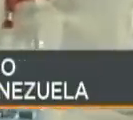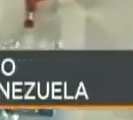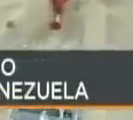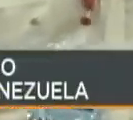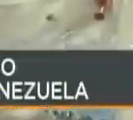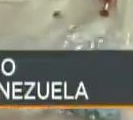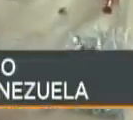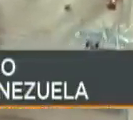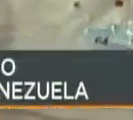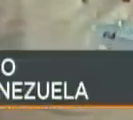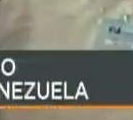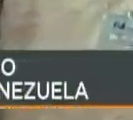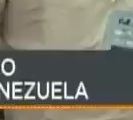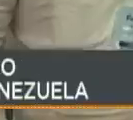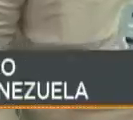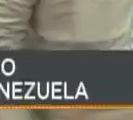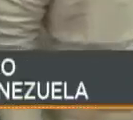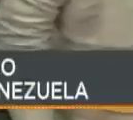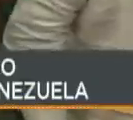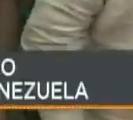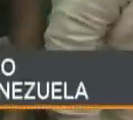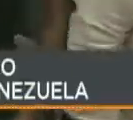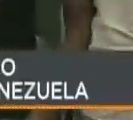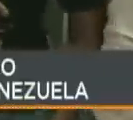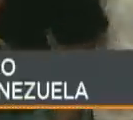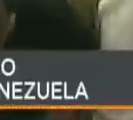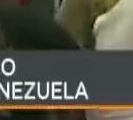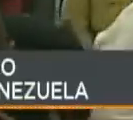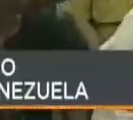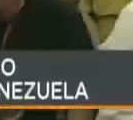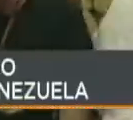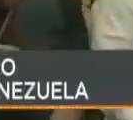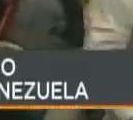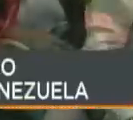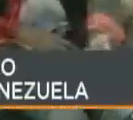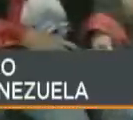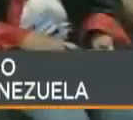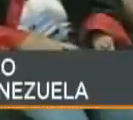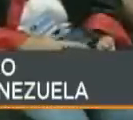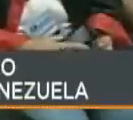¿Estaba en el baño? Ah, estaba en el baño cuando yo los saludé.